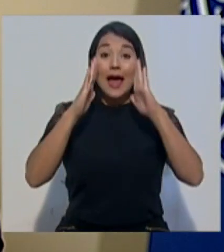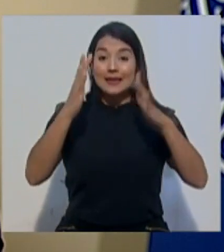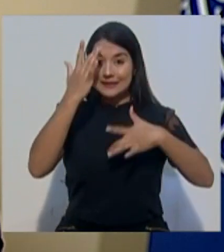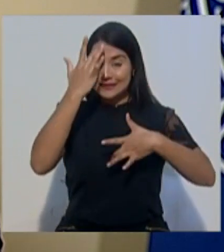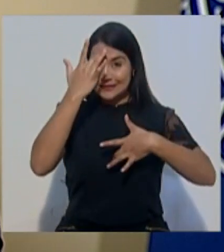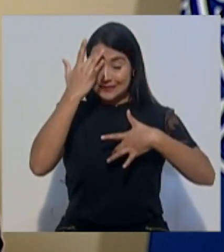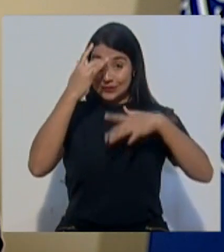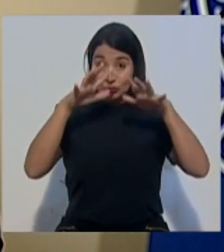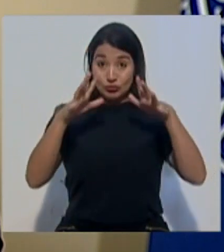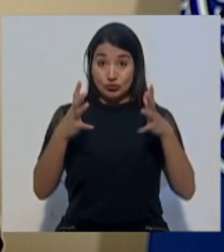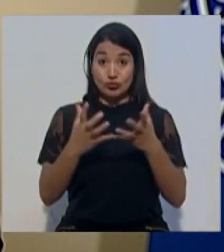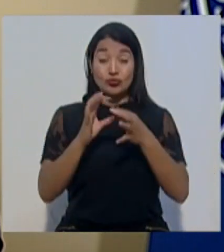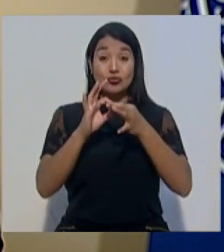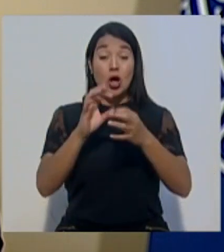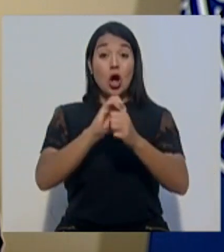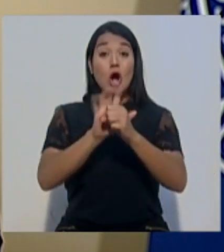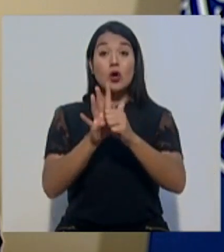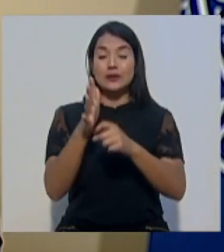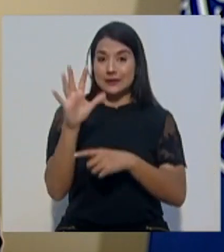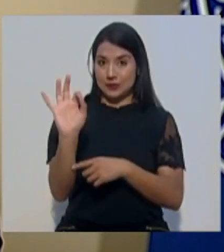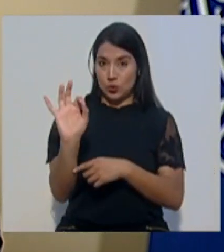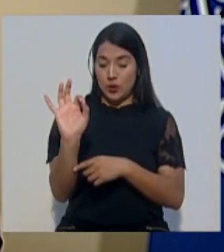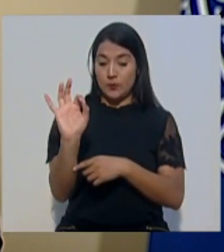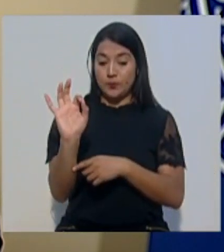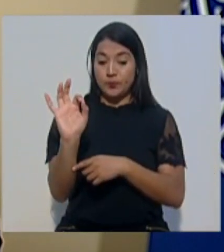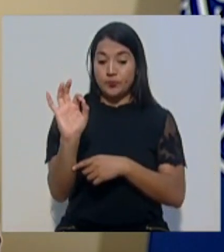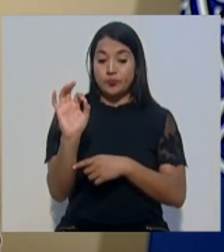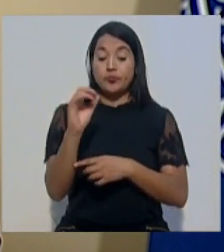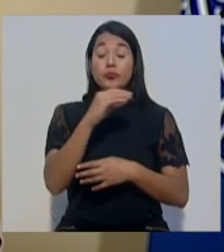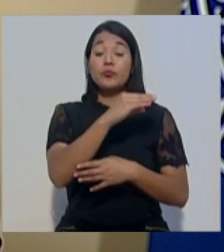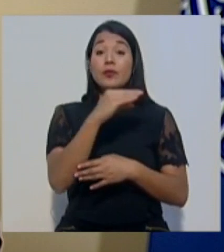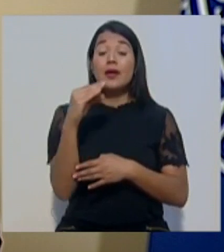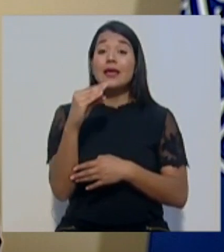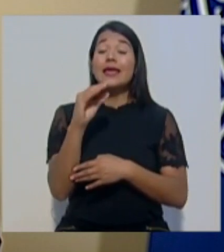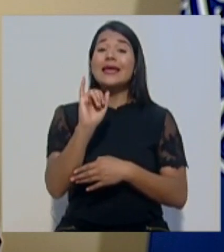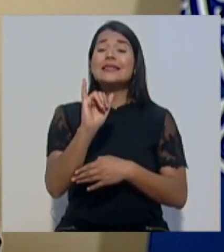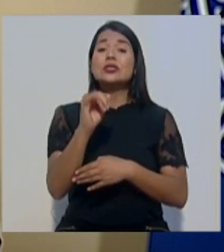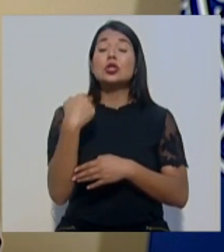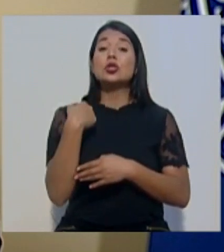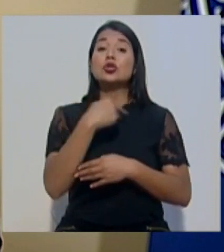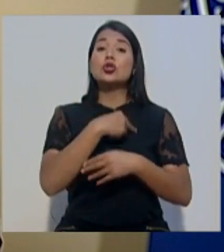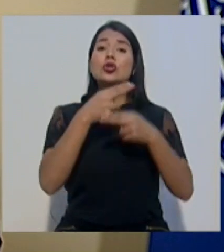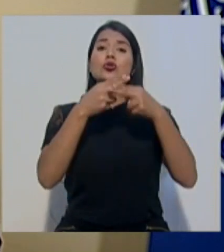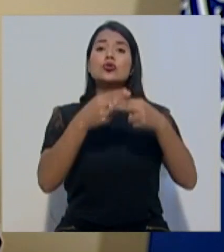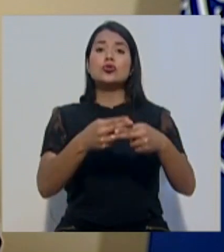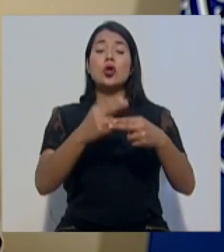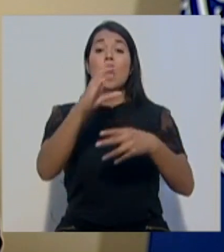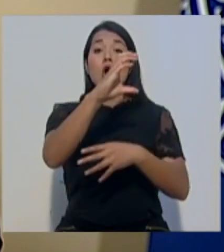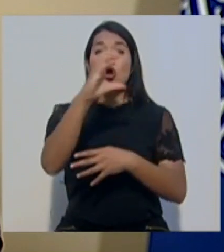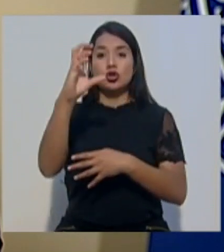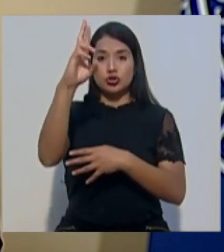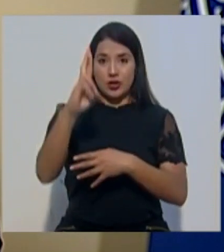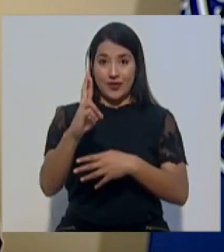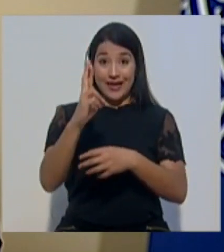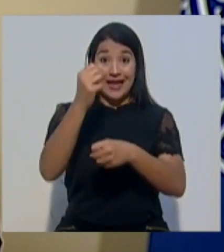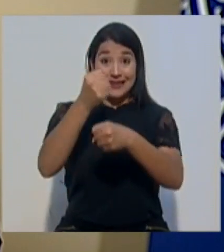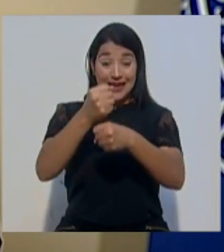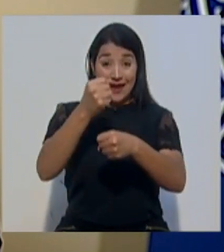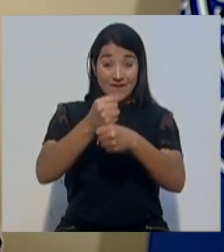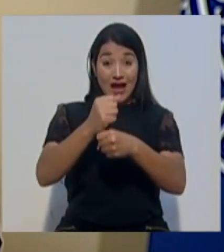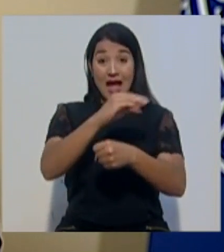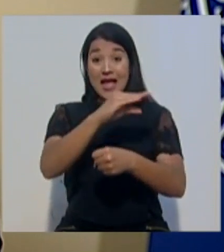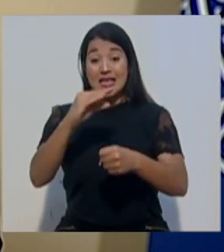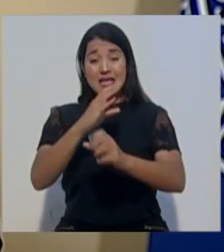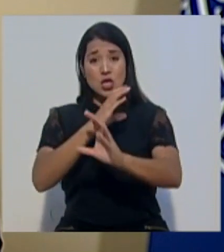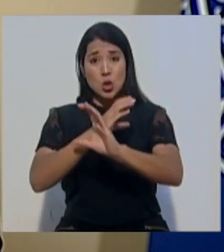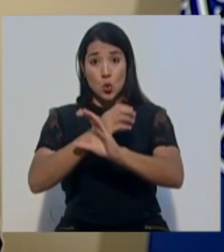pandemia del COVID-19. Y es un modelo que hemos denominado Costa Rica trabaja y se cuida.